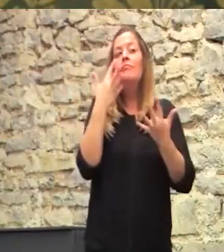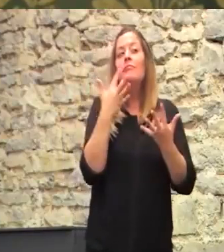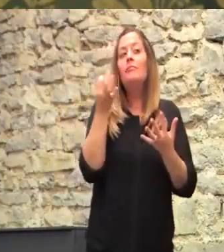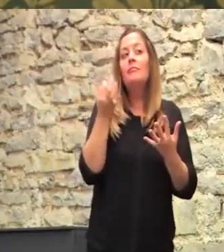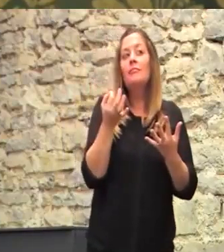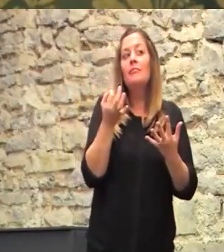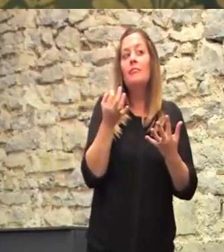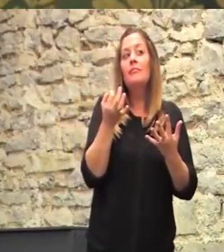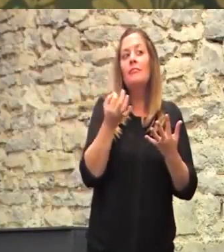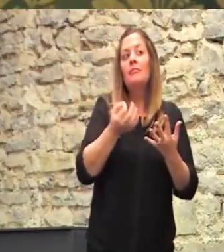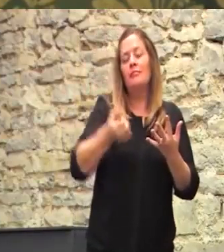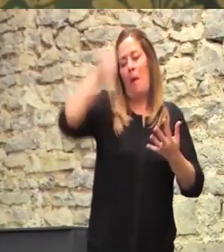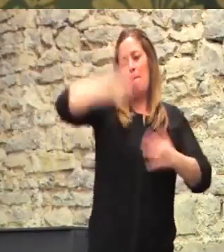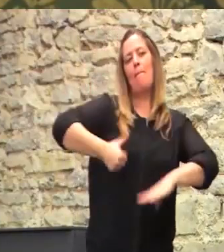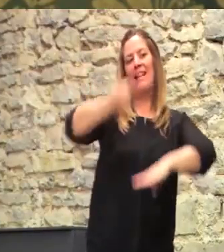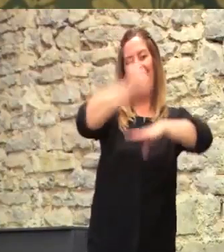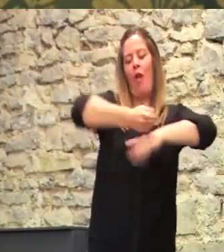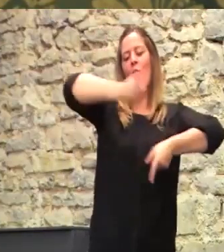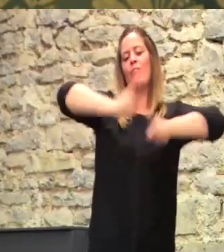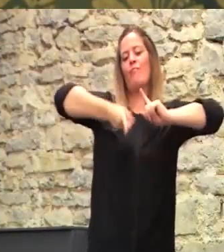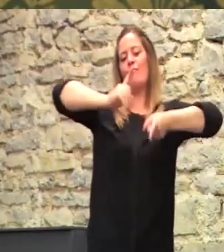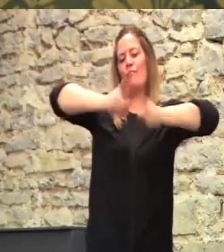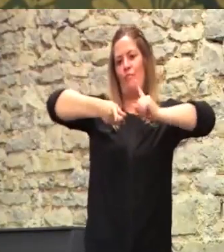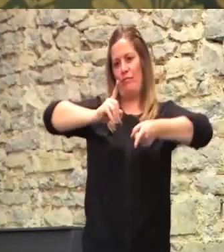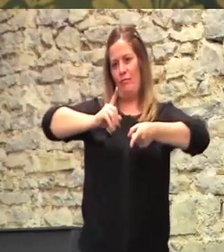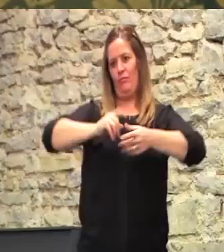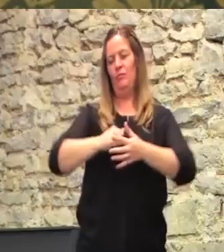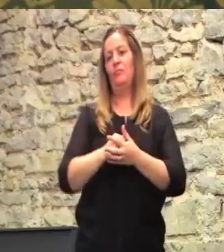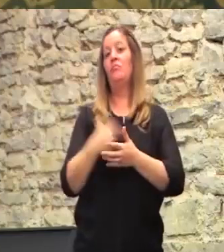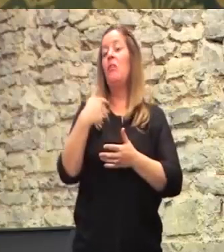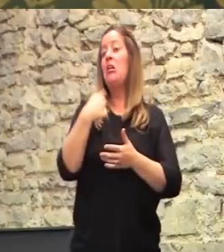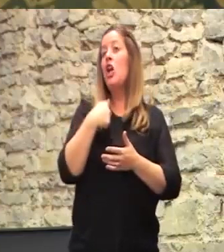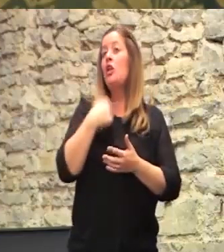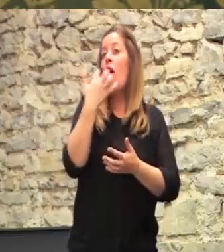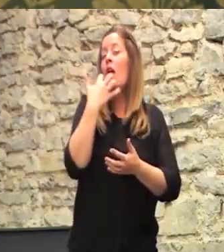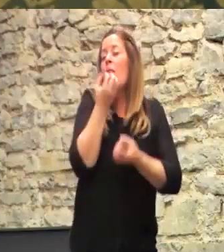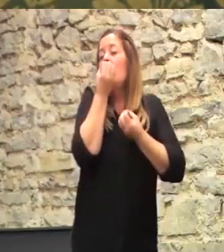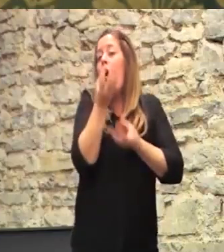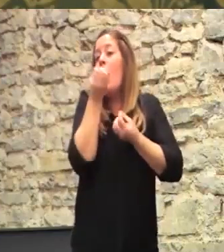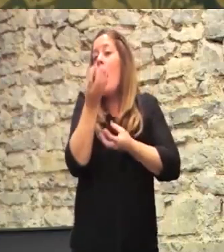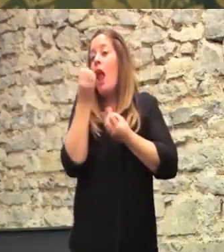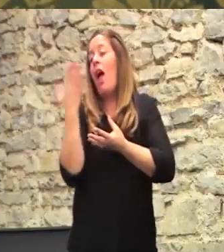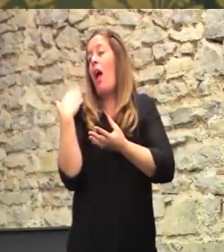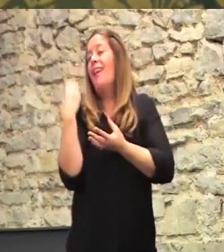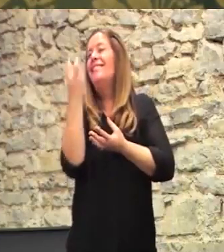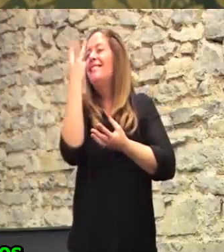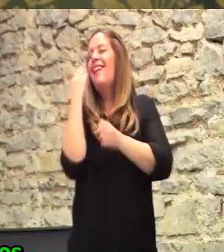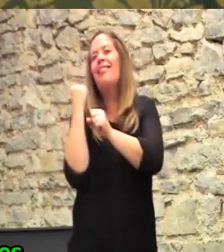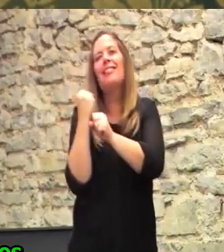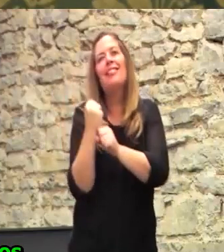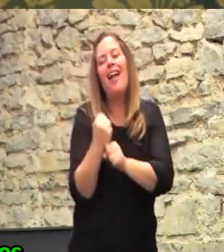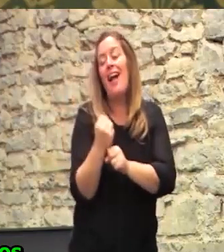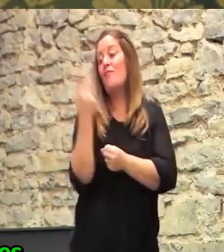mandatos patriarcales yo les estoy contando ejemplos de hace 30 años y de 20 años